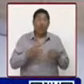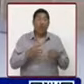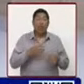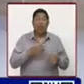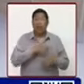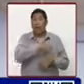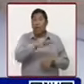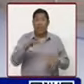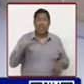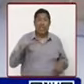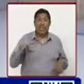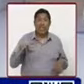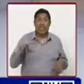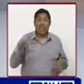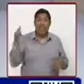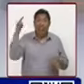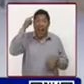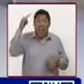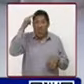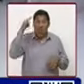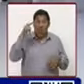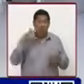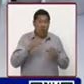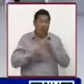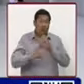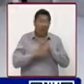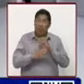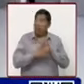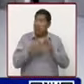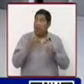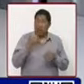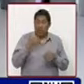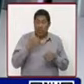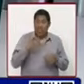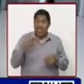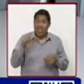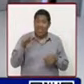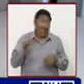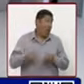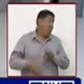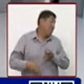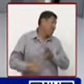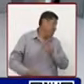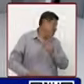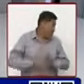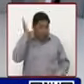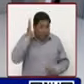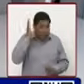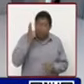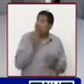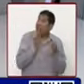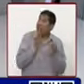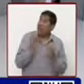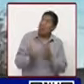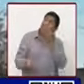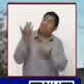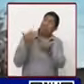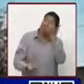Fiscales Bolivianos en Sincata provocó que evacuaran varios camiones de gas, haciendo que estos permanezcan durante varias horas afuera del recinto.